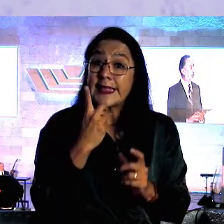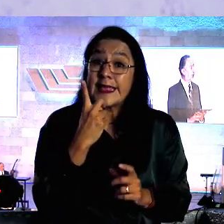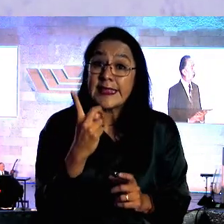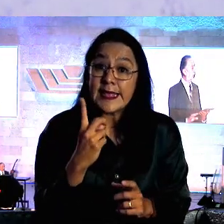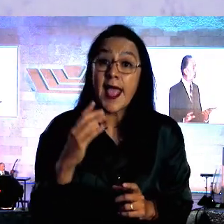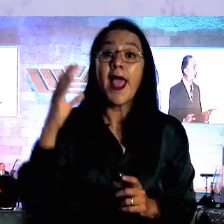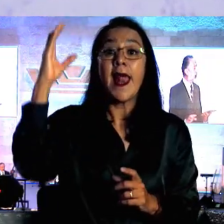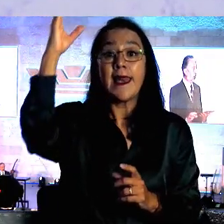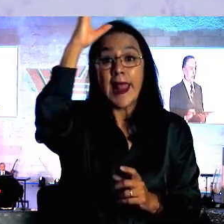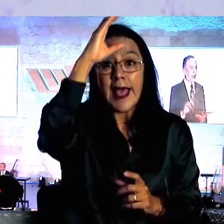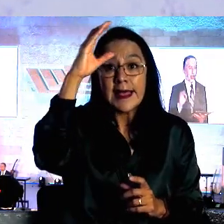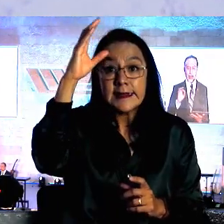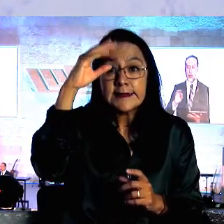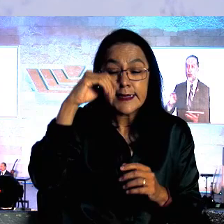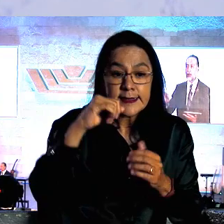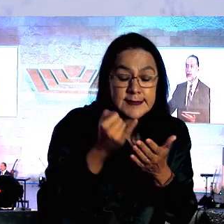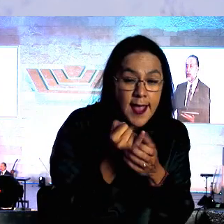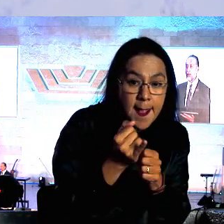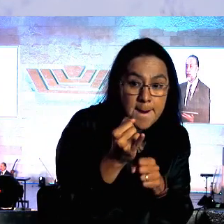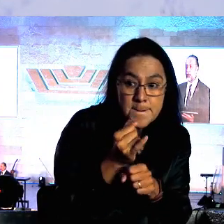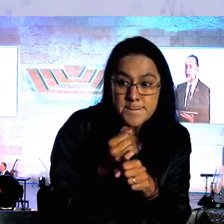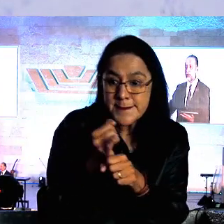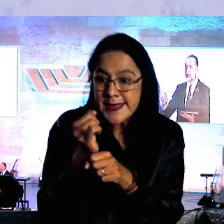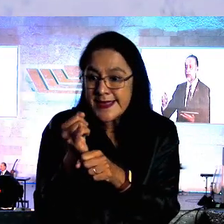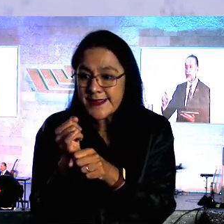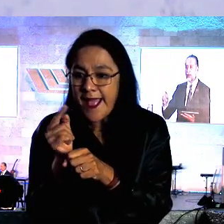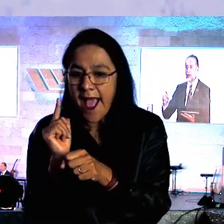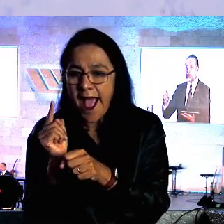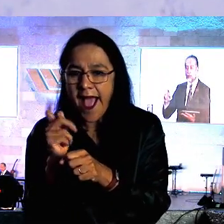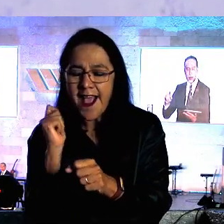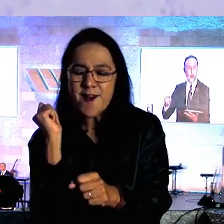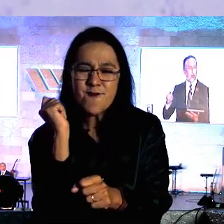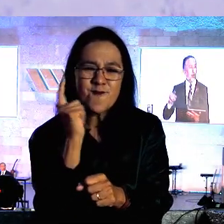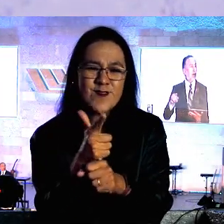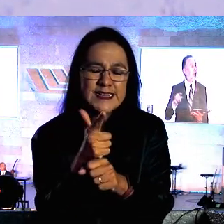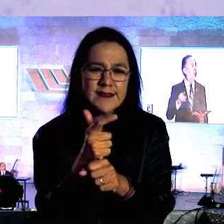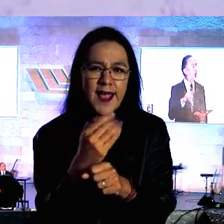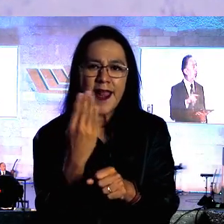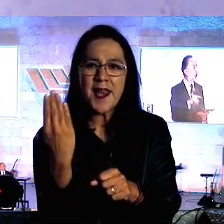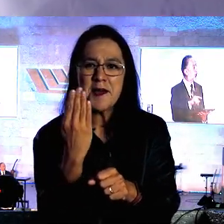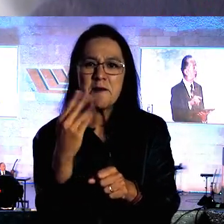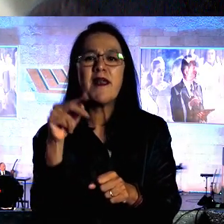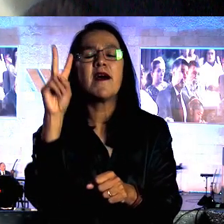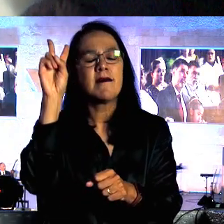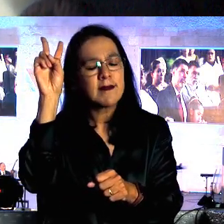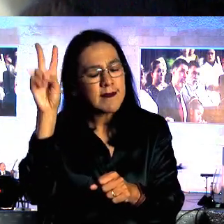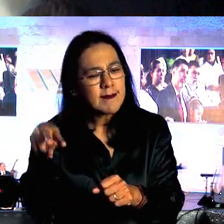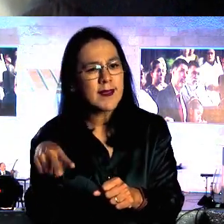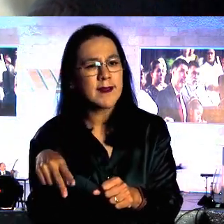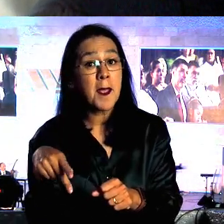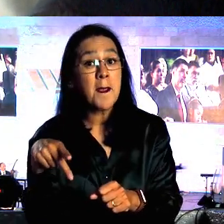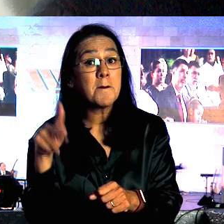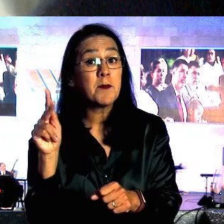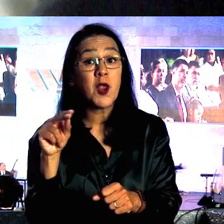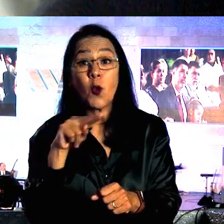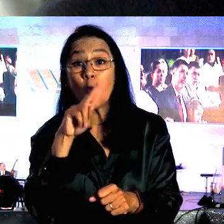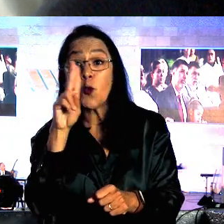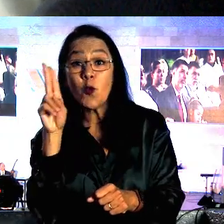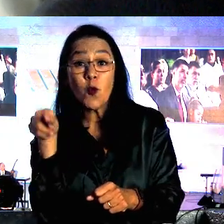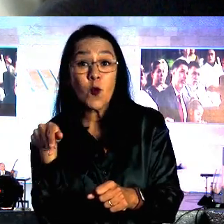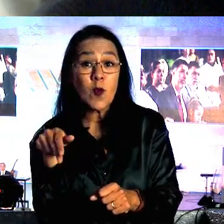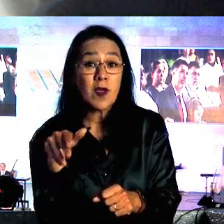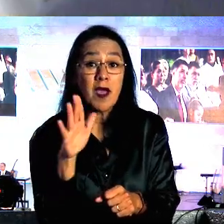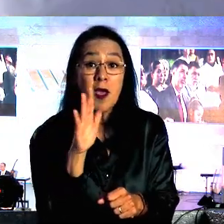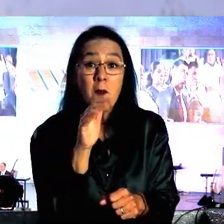cada descubrimiento que hace valida lo que dice la Biblia pero nunca ha podido invalidar lo que